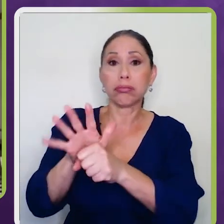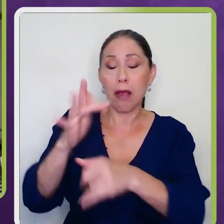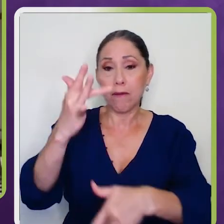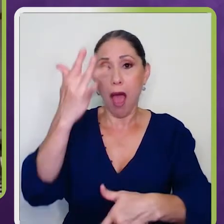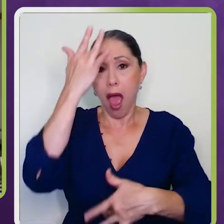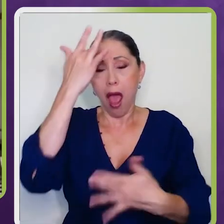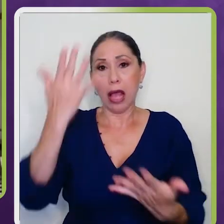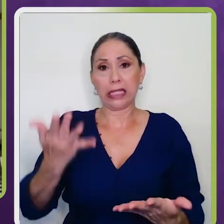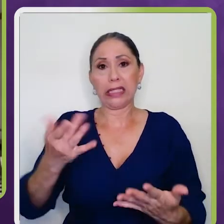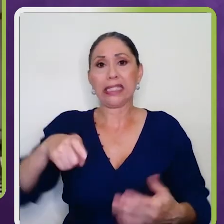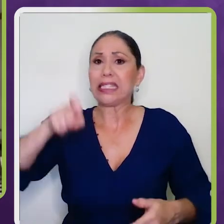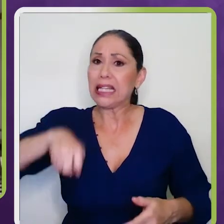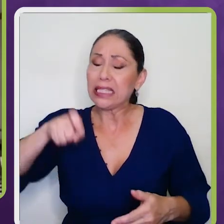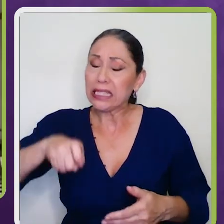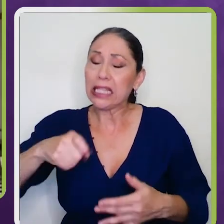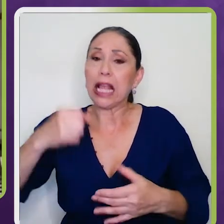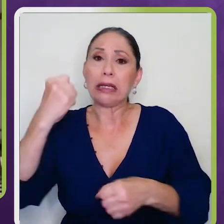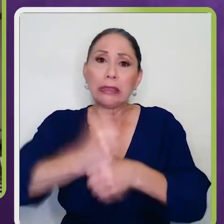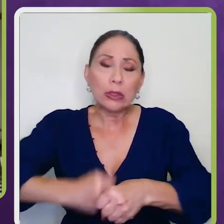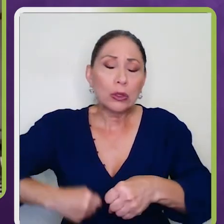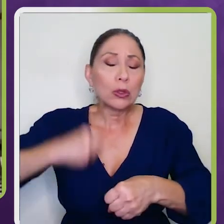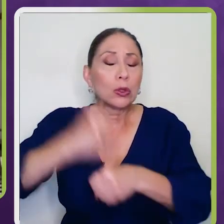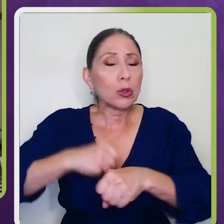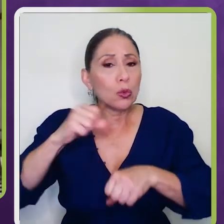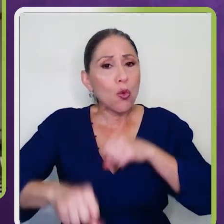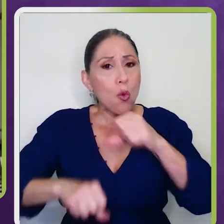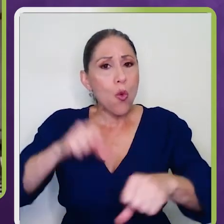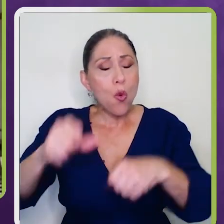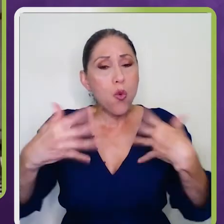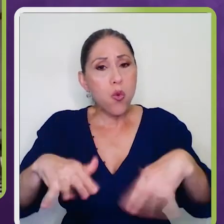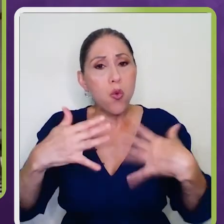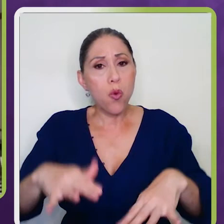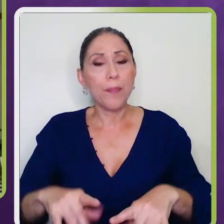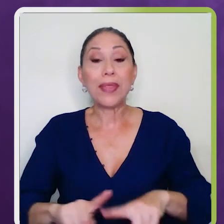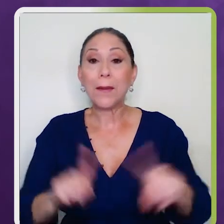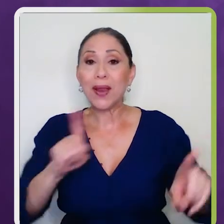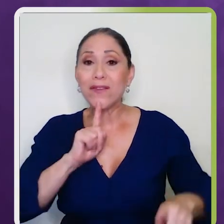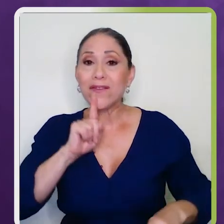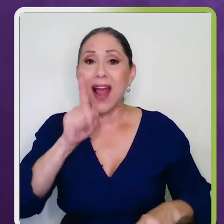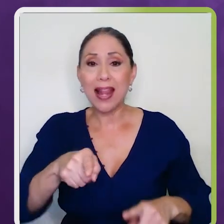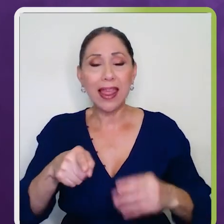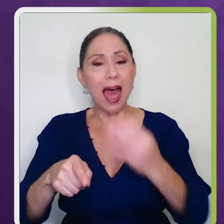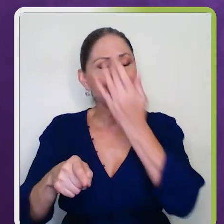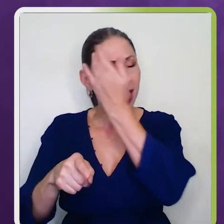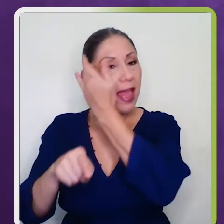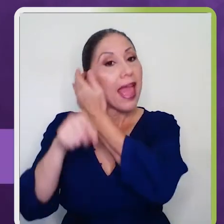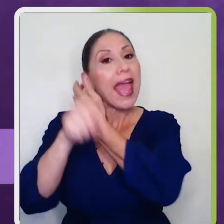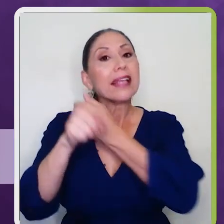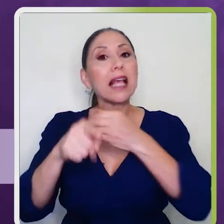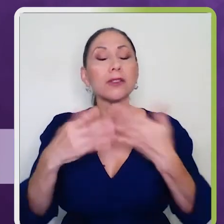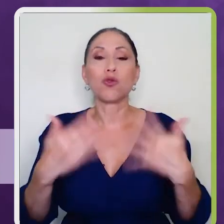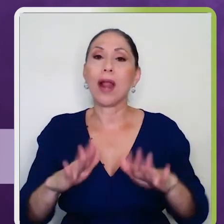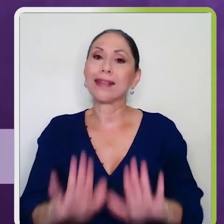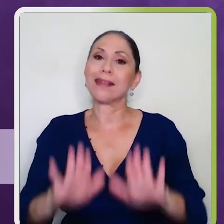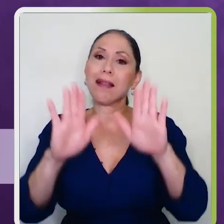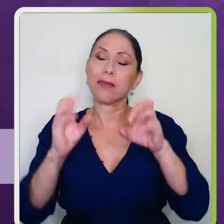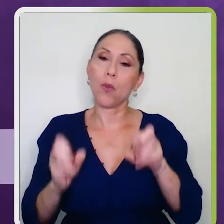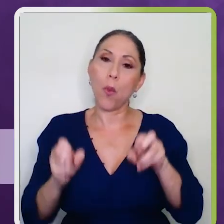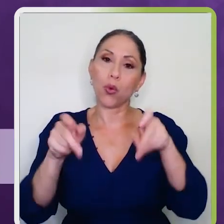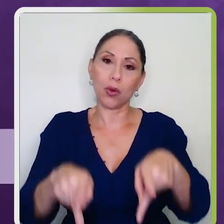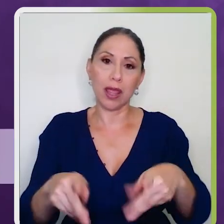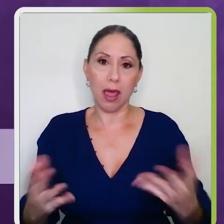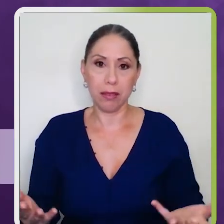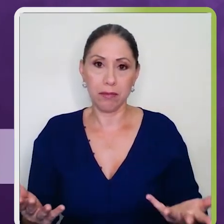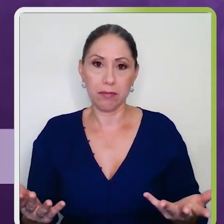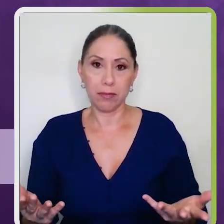de pandemia y donde se ha requerido hacer esfuerzos extraordinarios, pero en realidad sigue siendo una oportunidad grande.